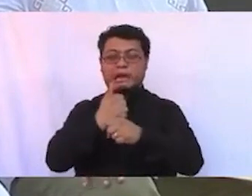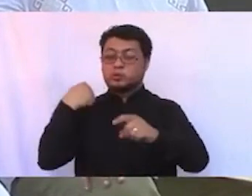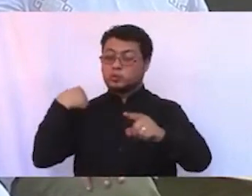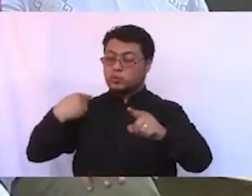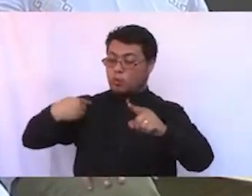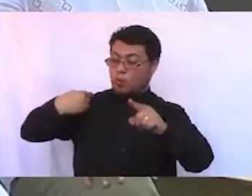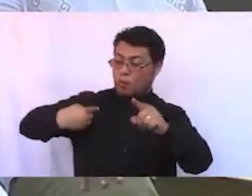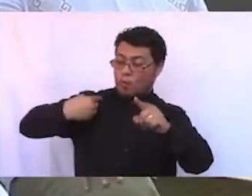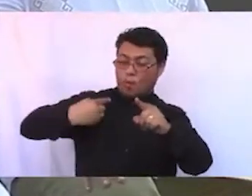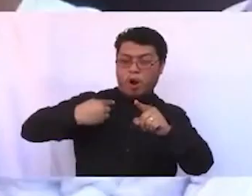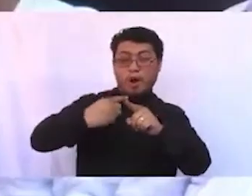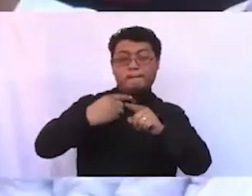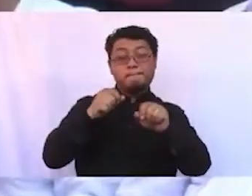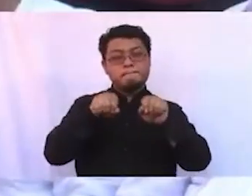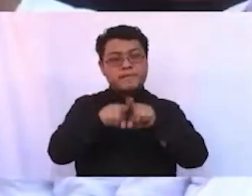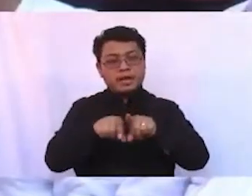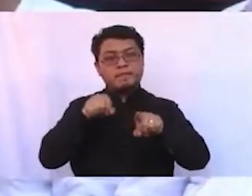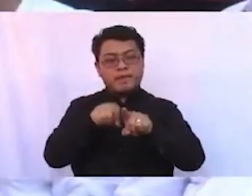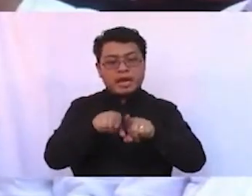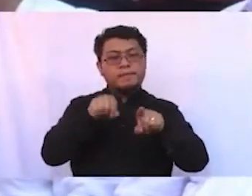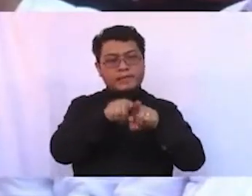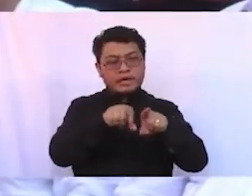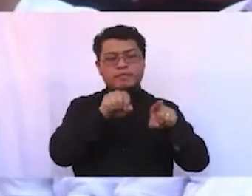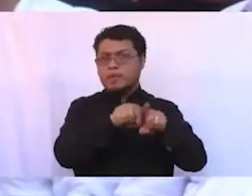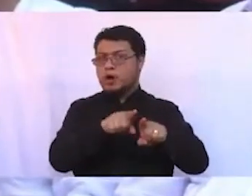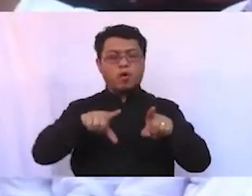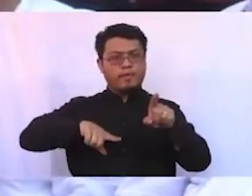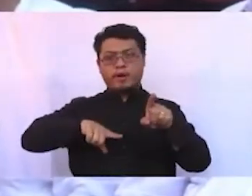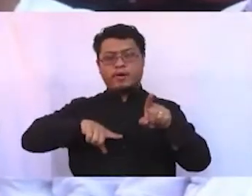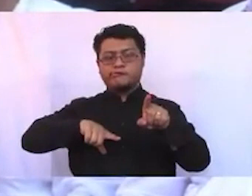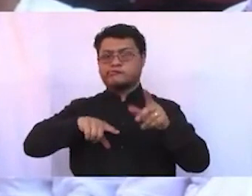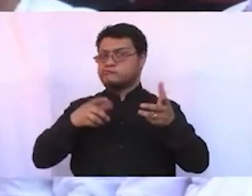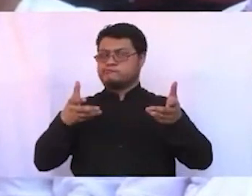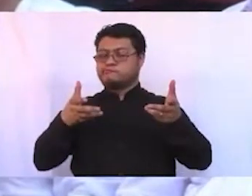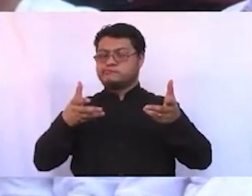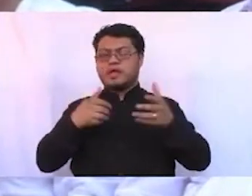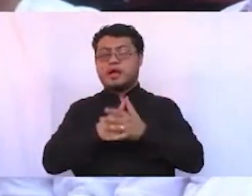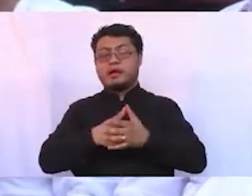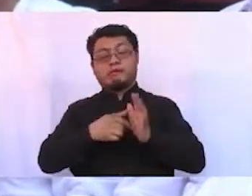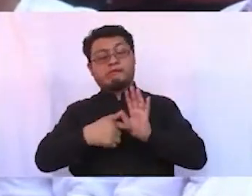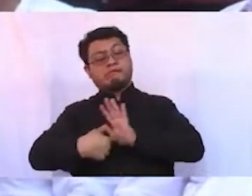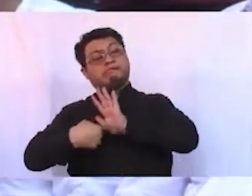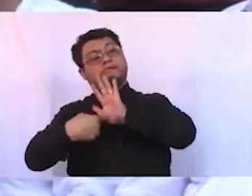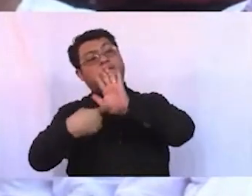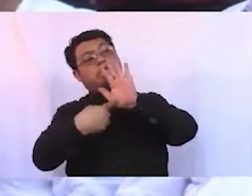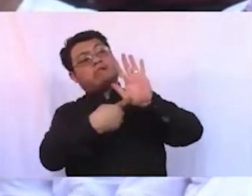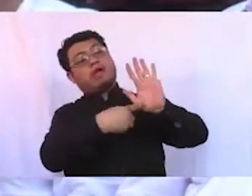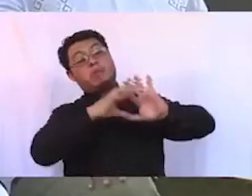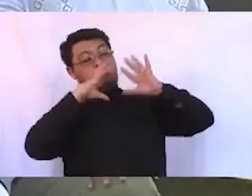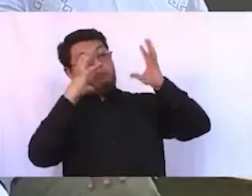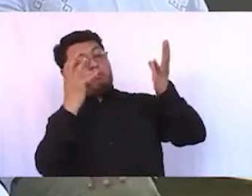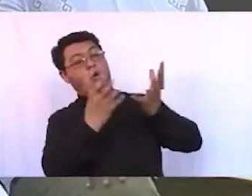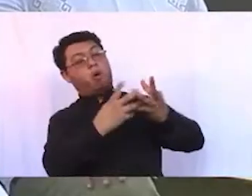años del modelo neoliberal presumían al mundo que debían invertir las empresas